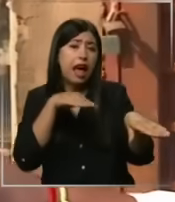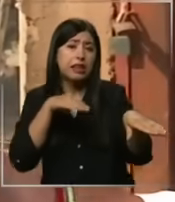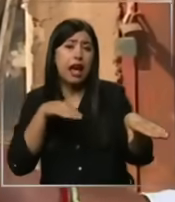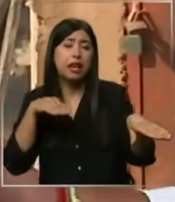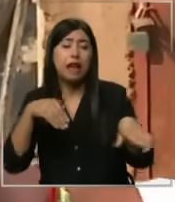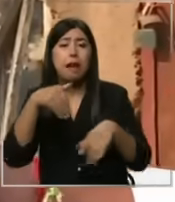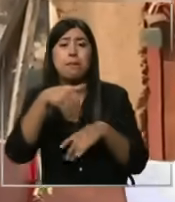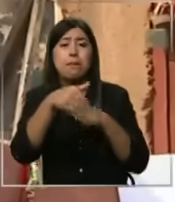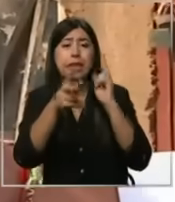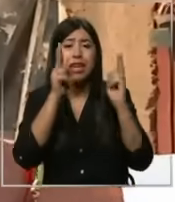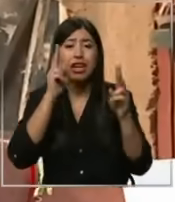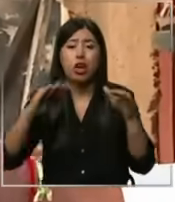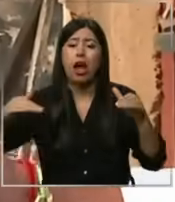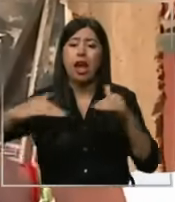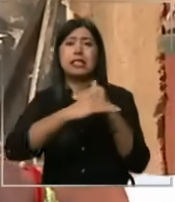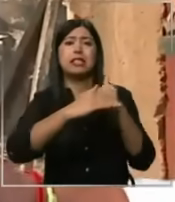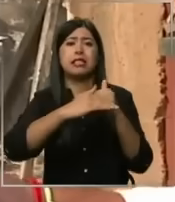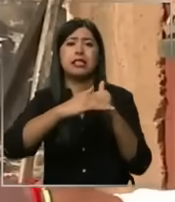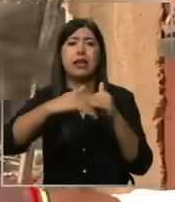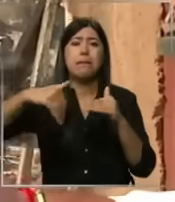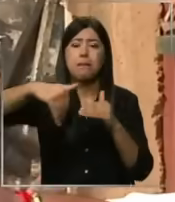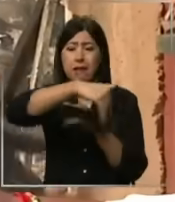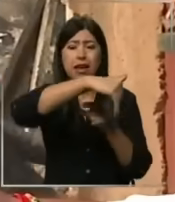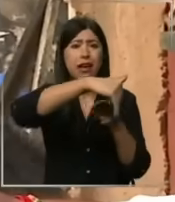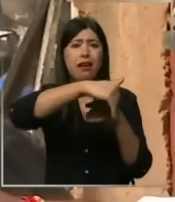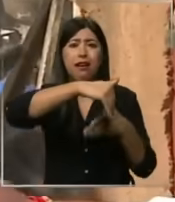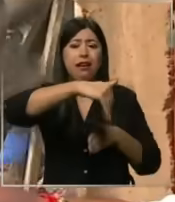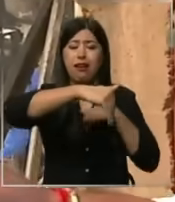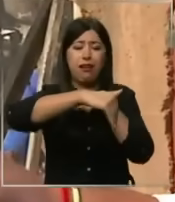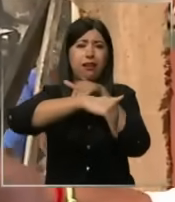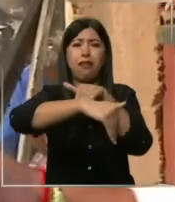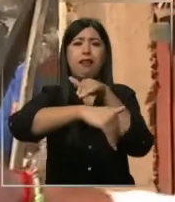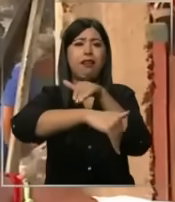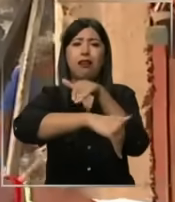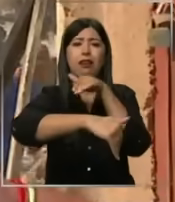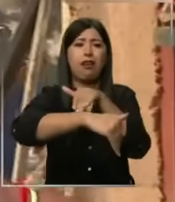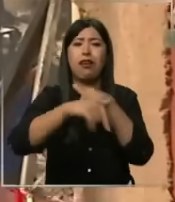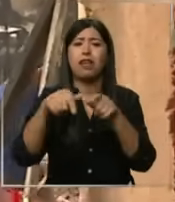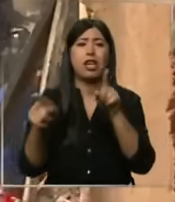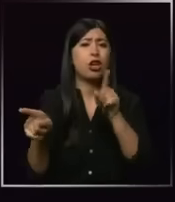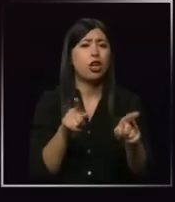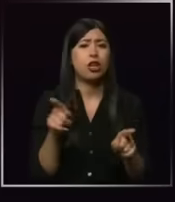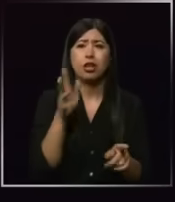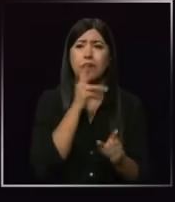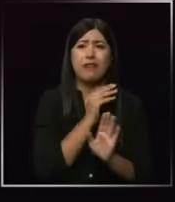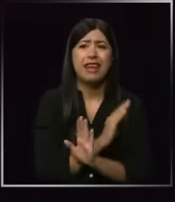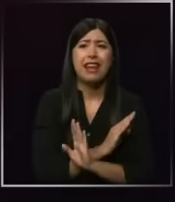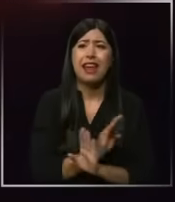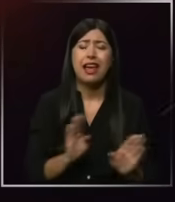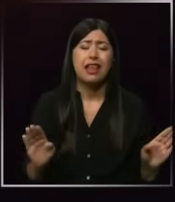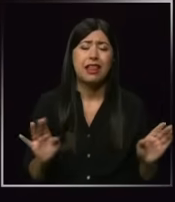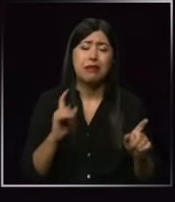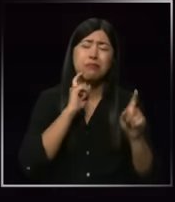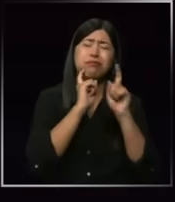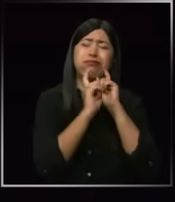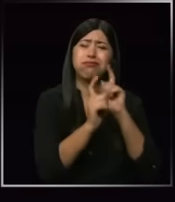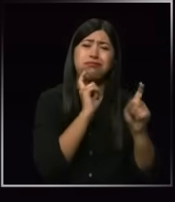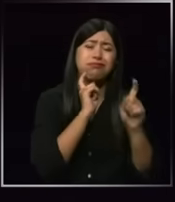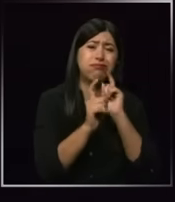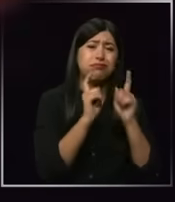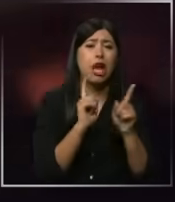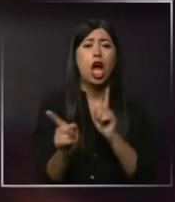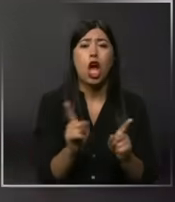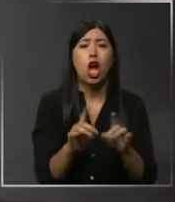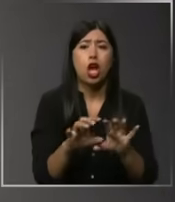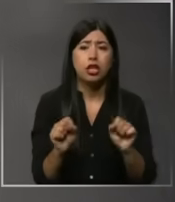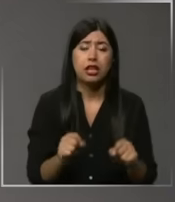micros que estaban cruzadas. Había micros y no había coordinación porque aquí nunca hubo coordinación de nada. Críticas a la coordinación.